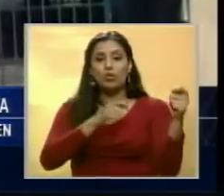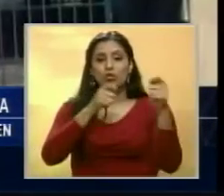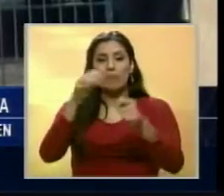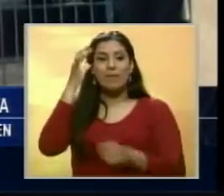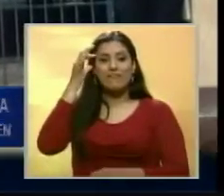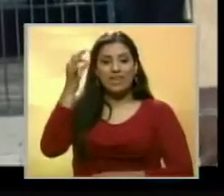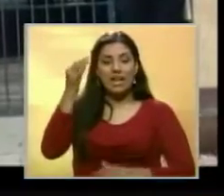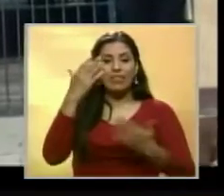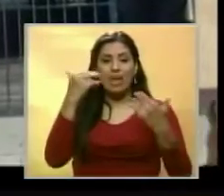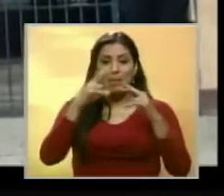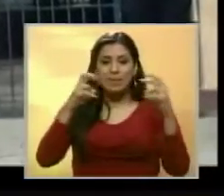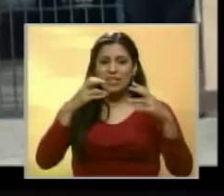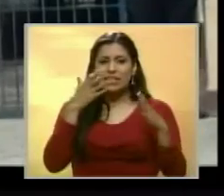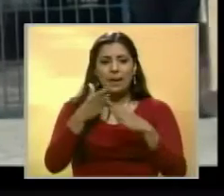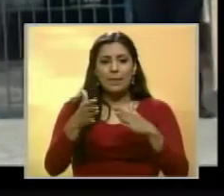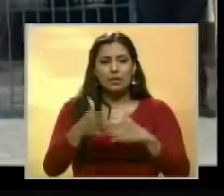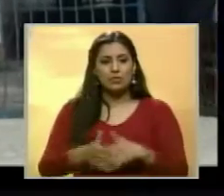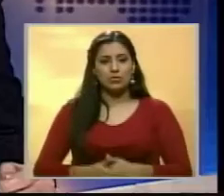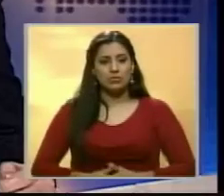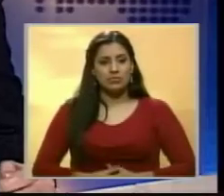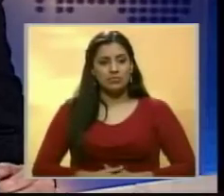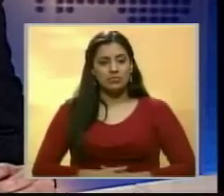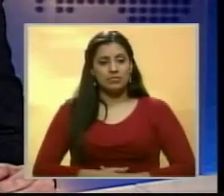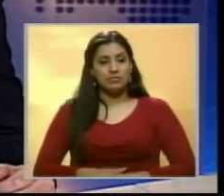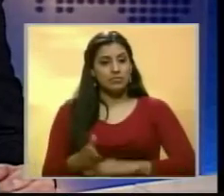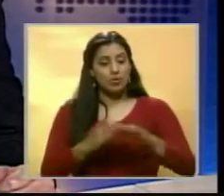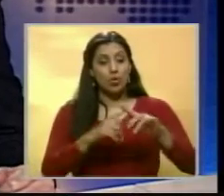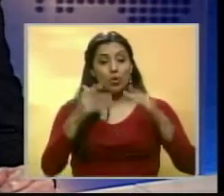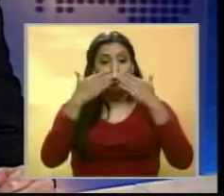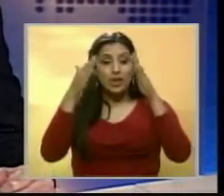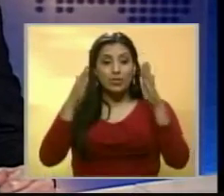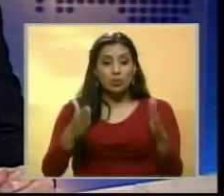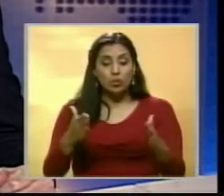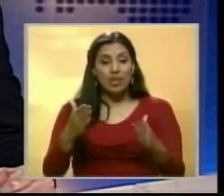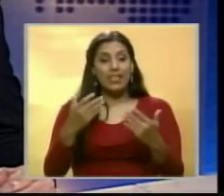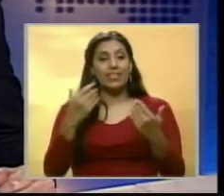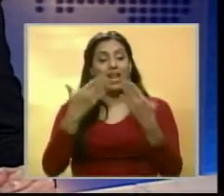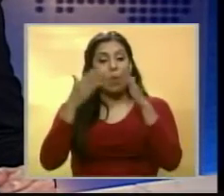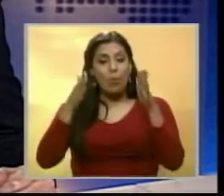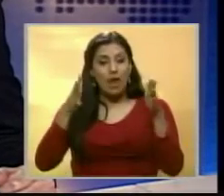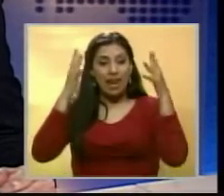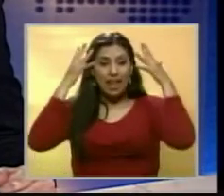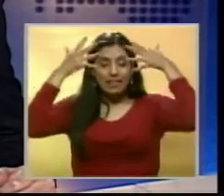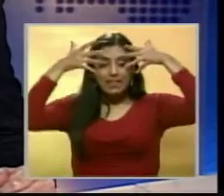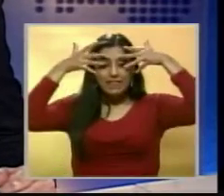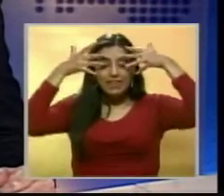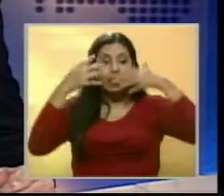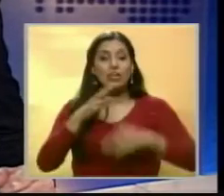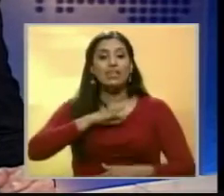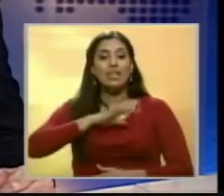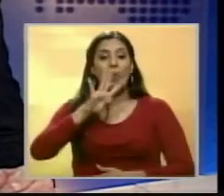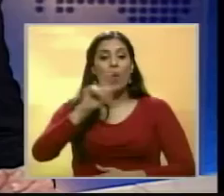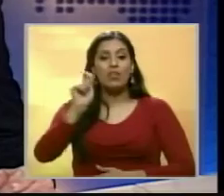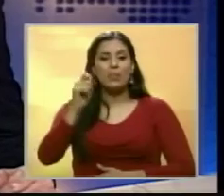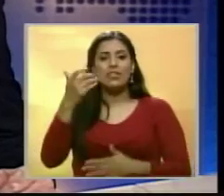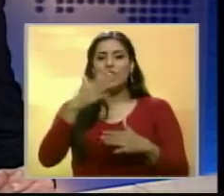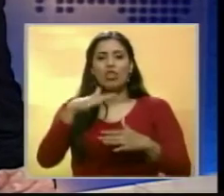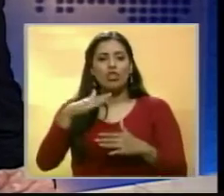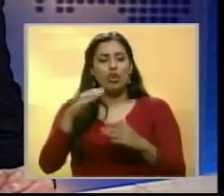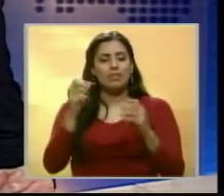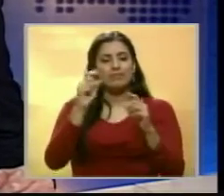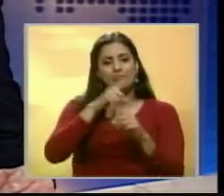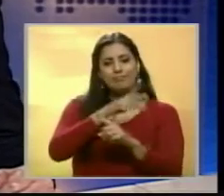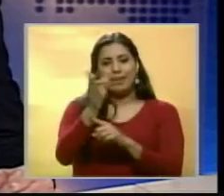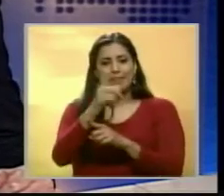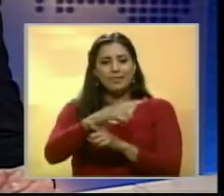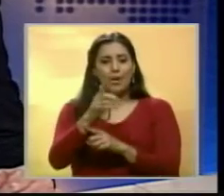un fiscal para investigar este crimen. Estudiantes de la Escuela Andrés Bello en Antímano tienen 4 meses viendo clases de forma